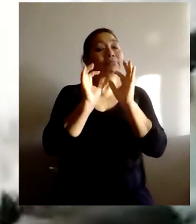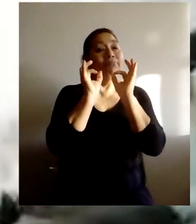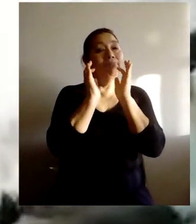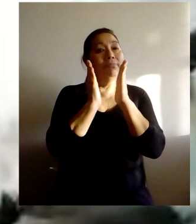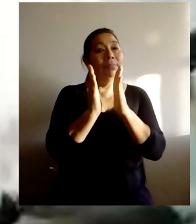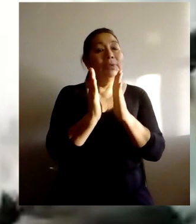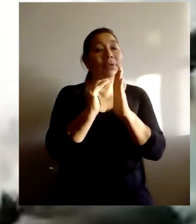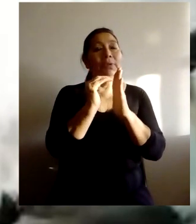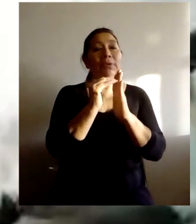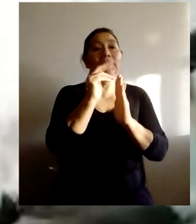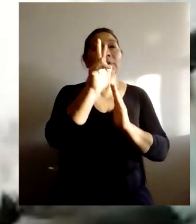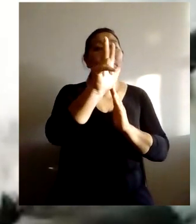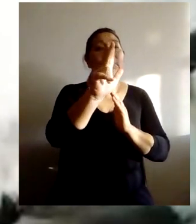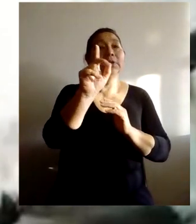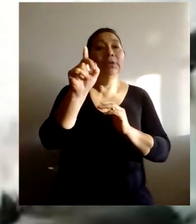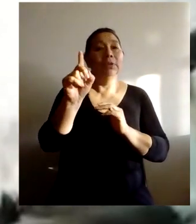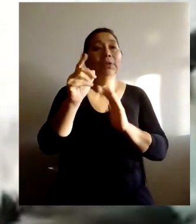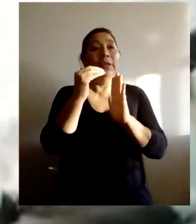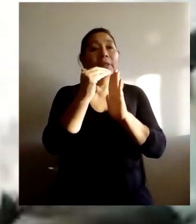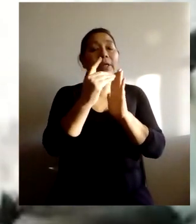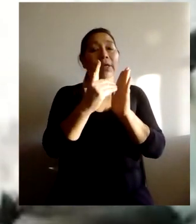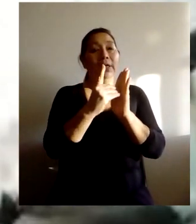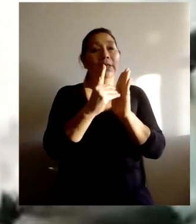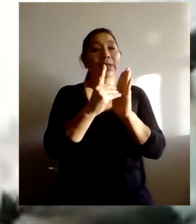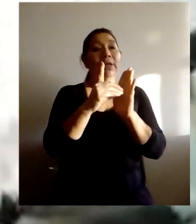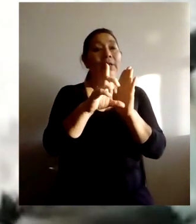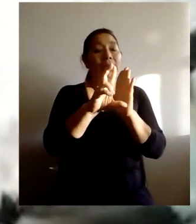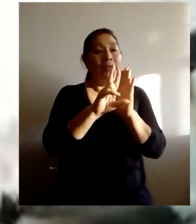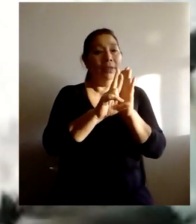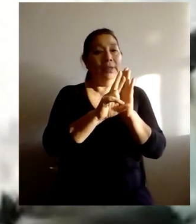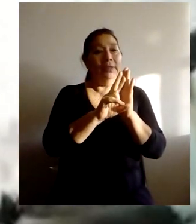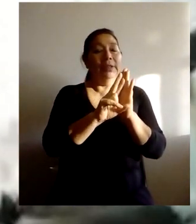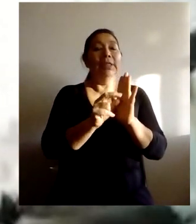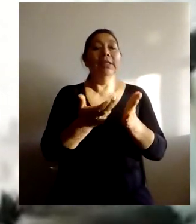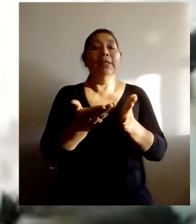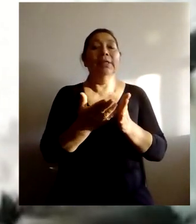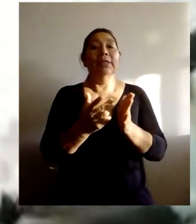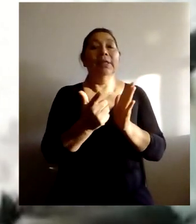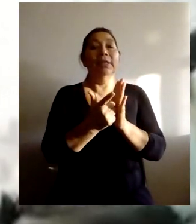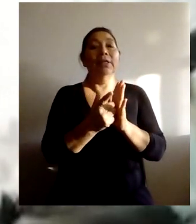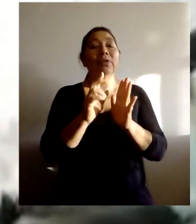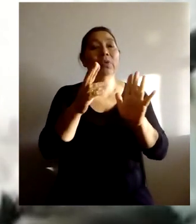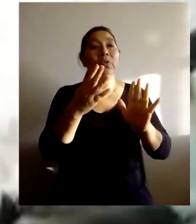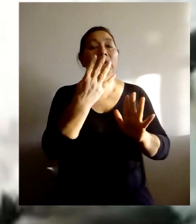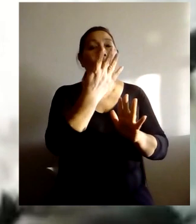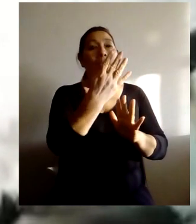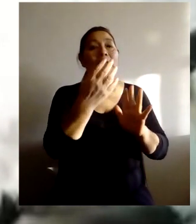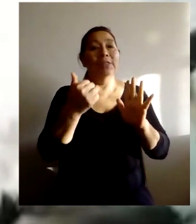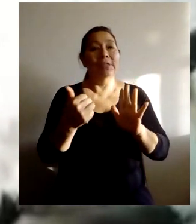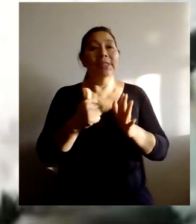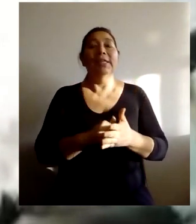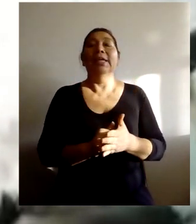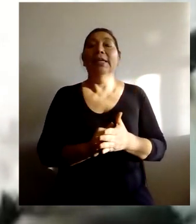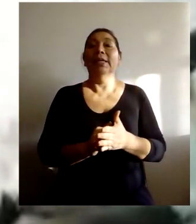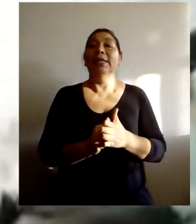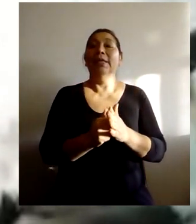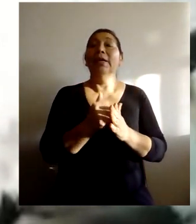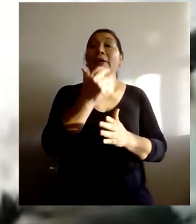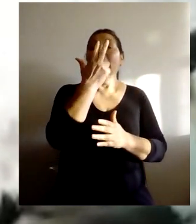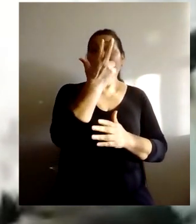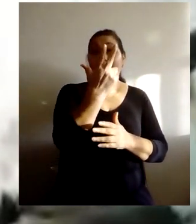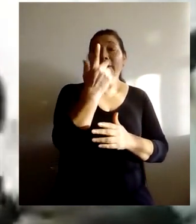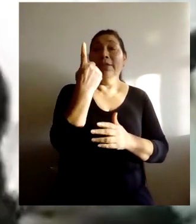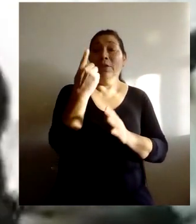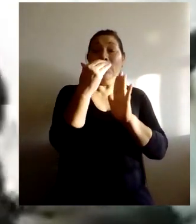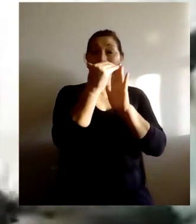aplicación estricta del artículo 31 del decreto ley, del reglamento del decreto ley 18846. El